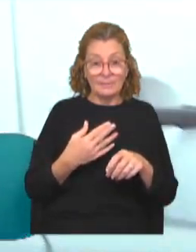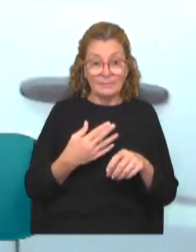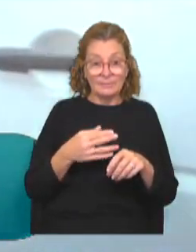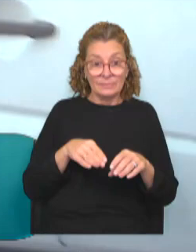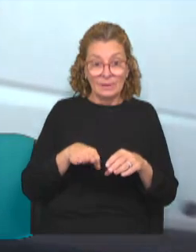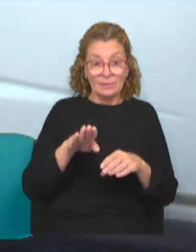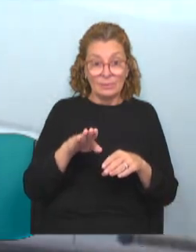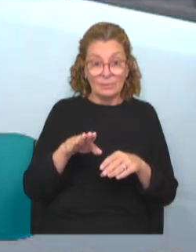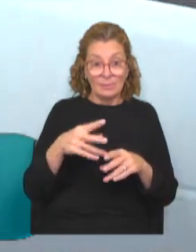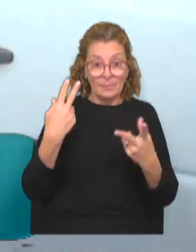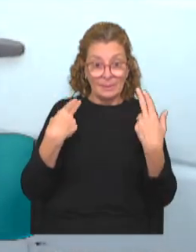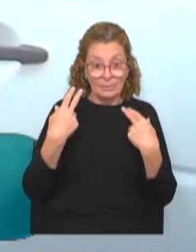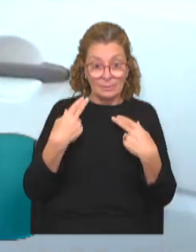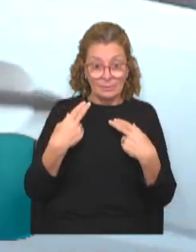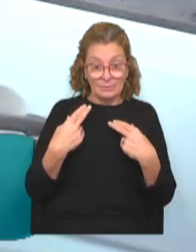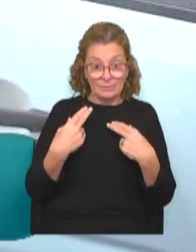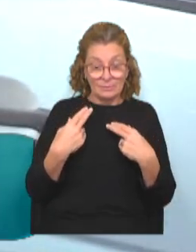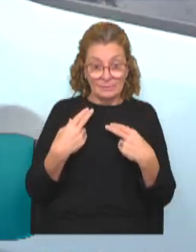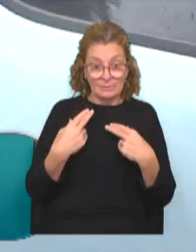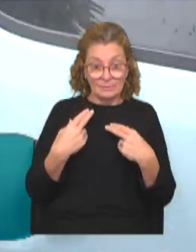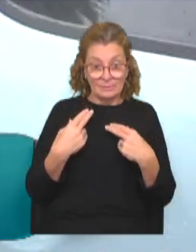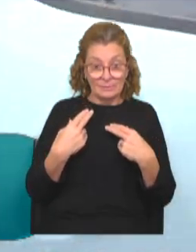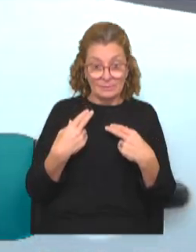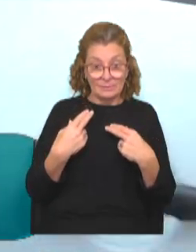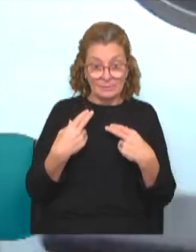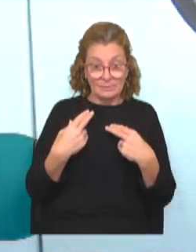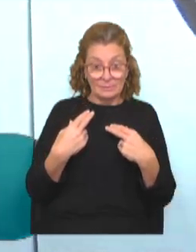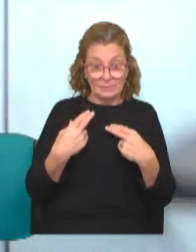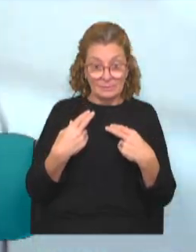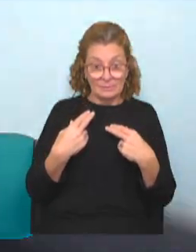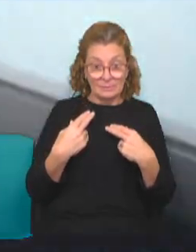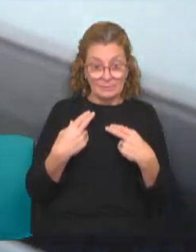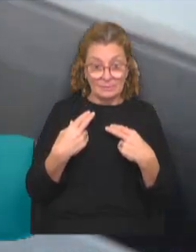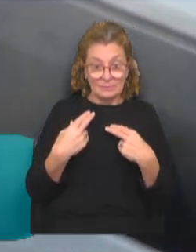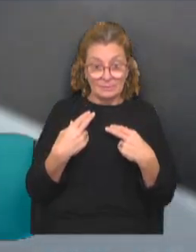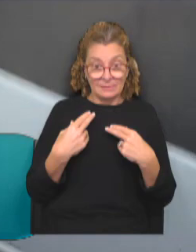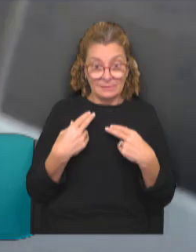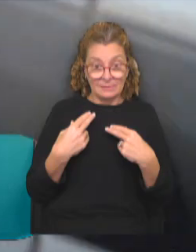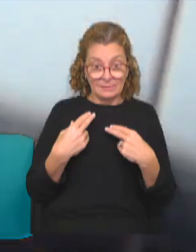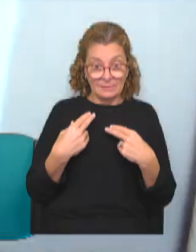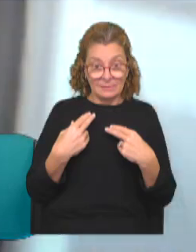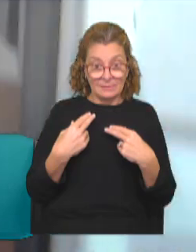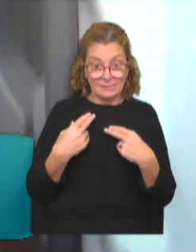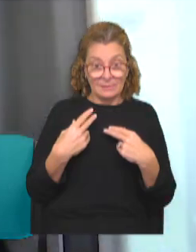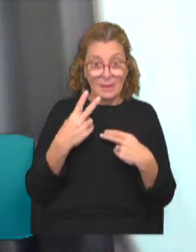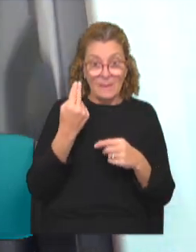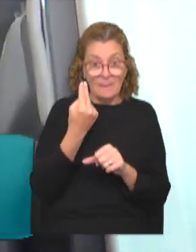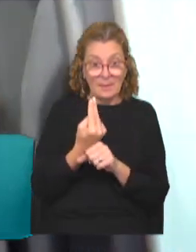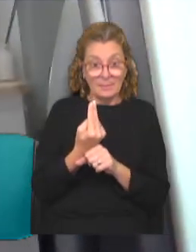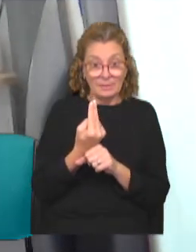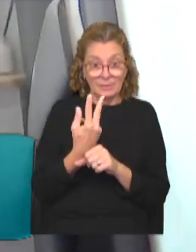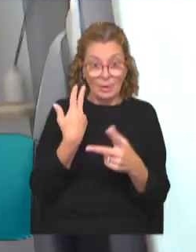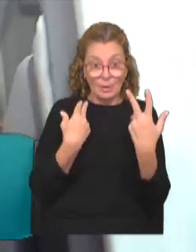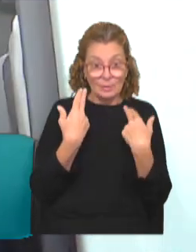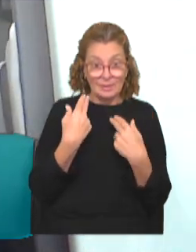subís, es una peluquería, vamos a subirnos ya de una. Ay, pobre señora, le estás cortando todo. Permiso, le estoy cortando